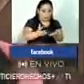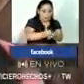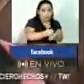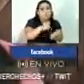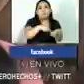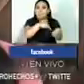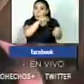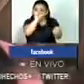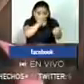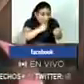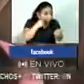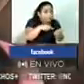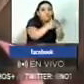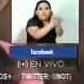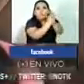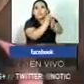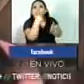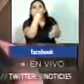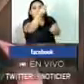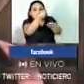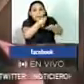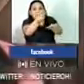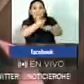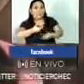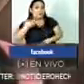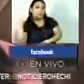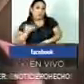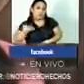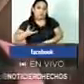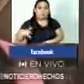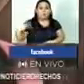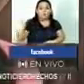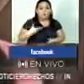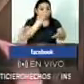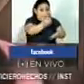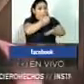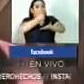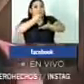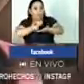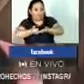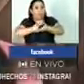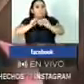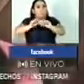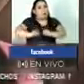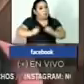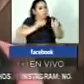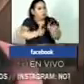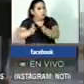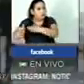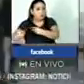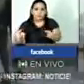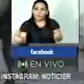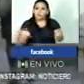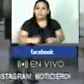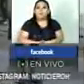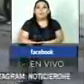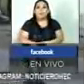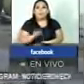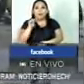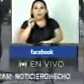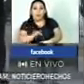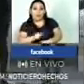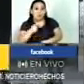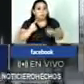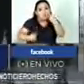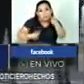buscar estos fondos adicionales que requerimos para luego nosotros estar listos y empezar a ejecutar a la brevedad. El descenso del